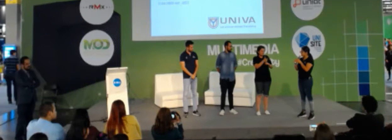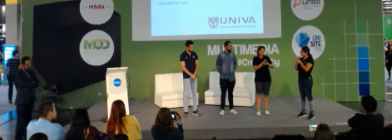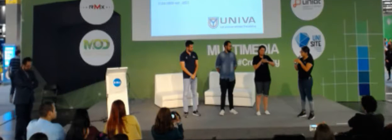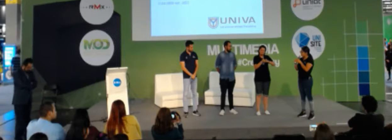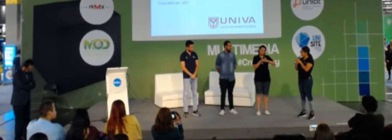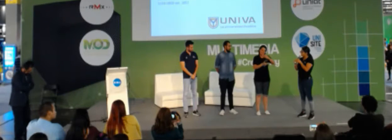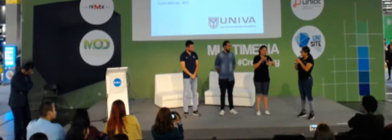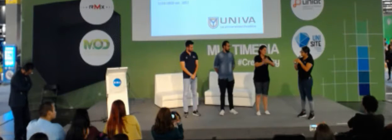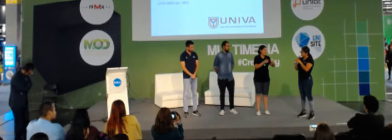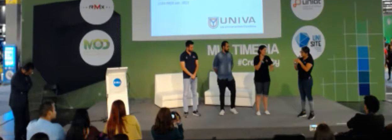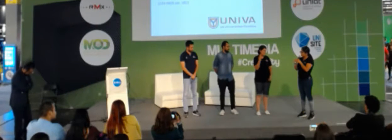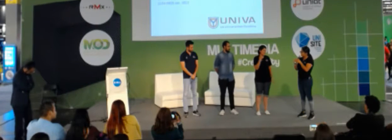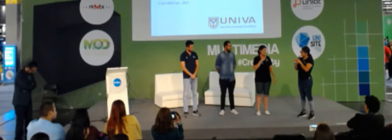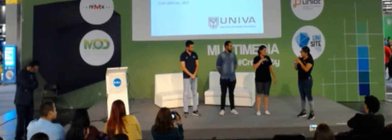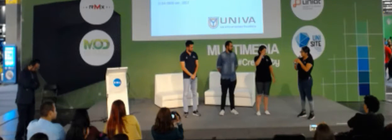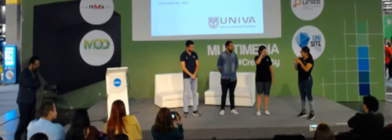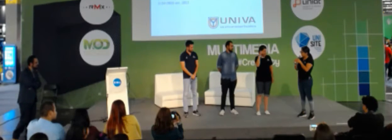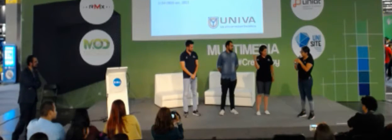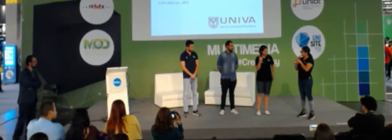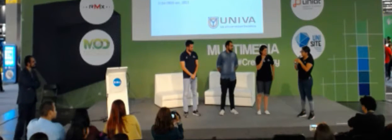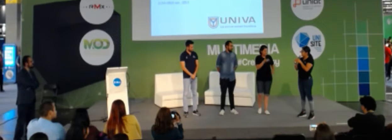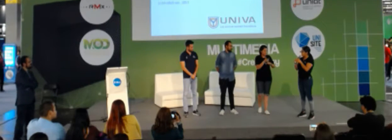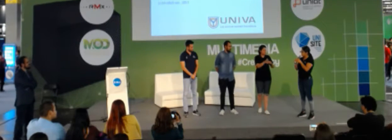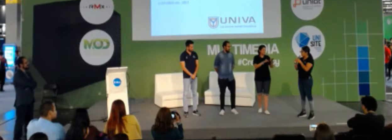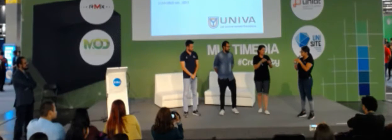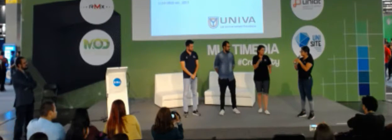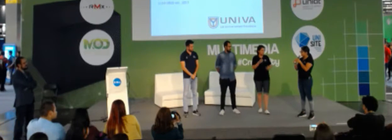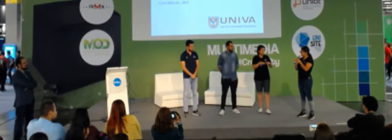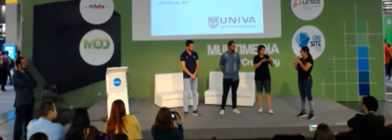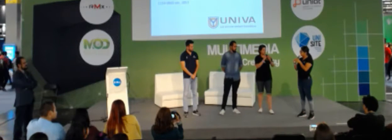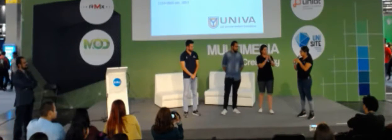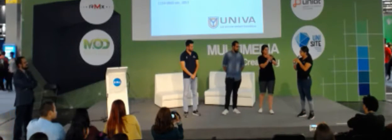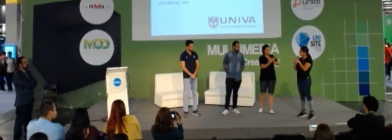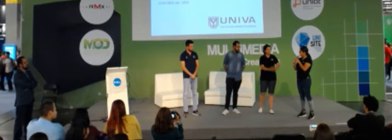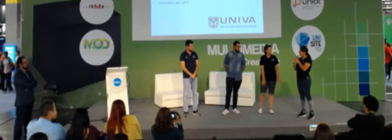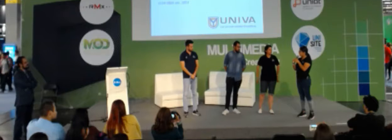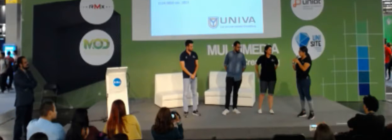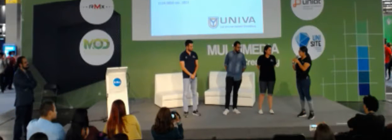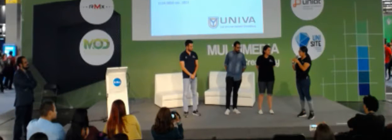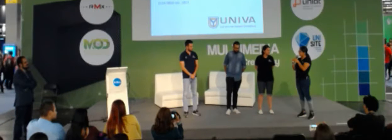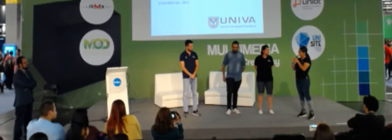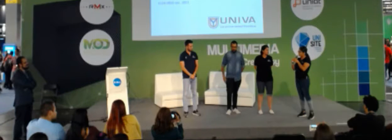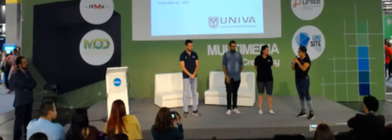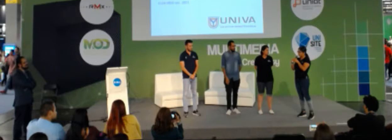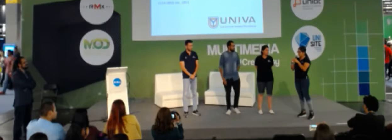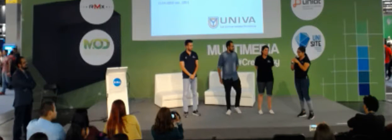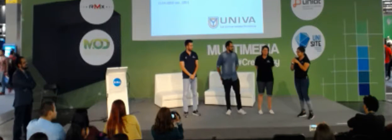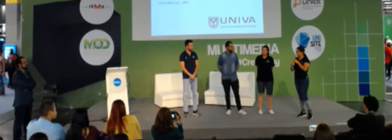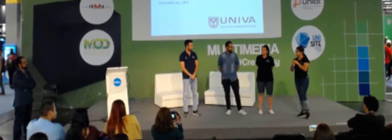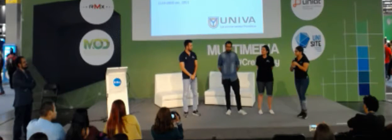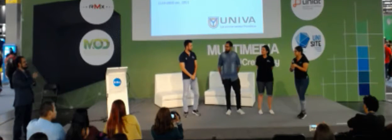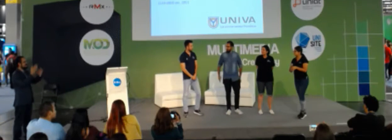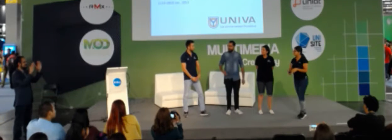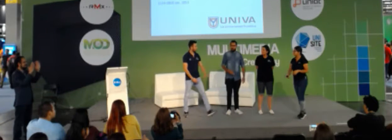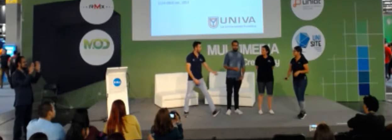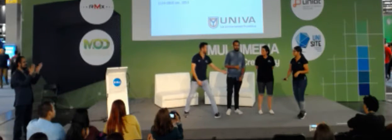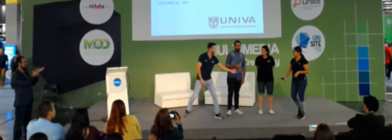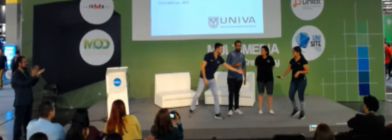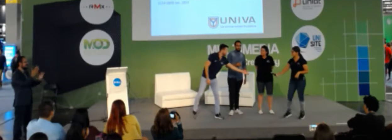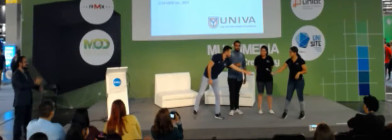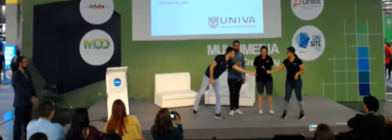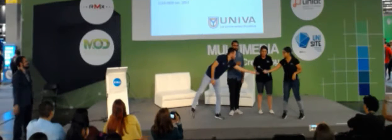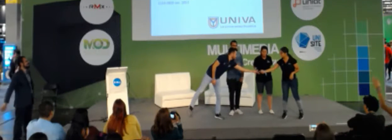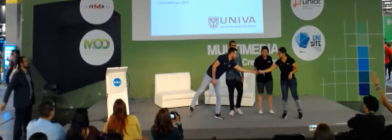hemos estado siguiendo en la experiencia y vamos a seguir trabajando para mejorar Juventud Sorda.